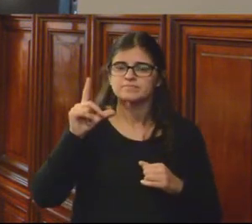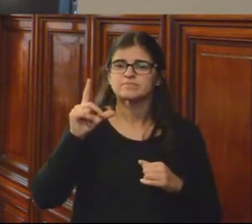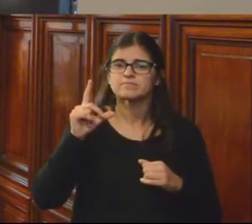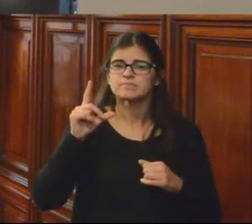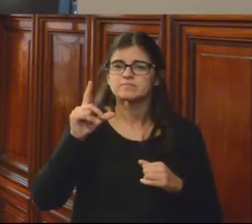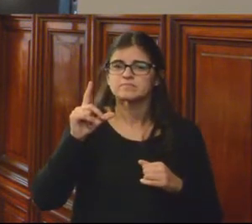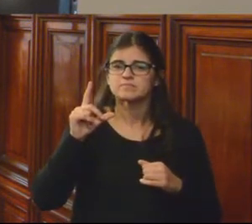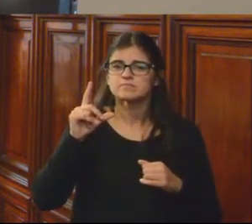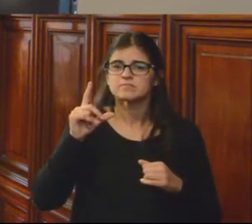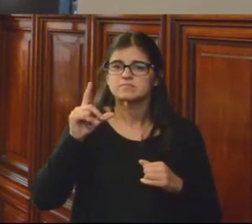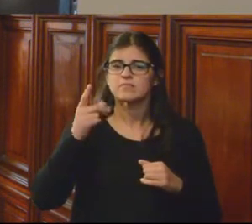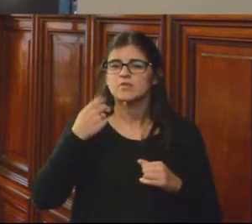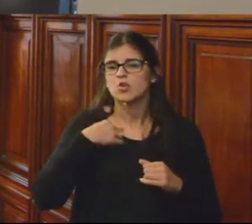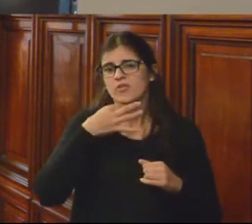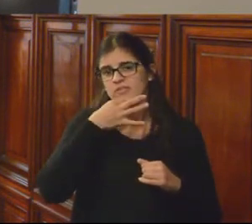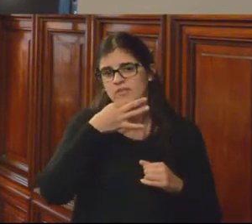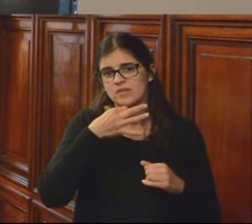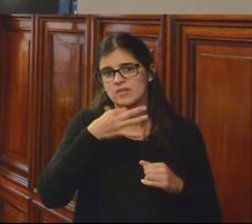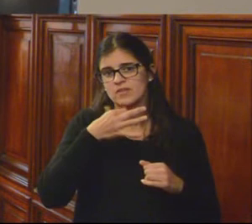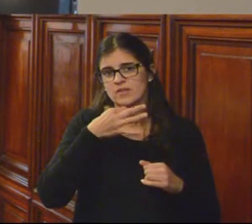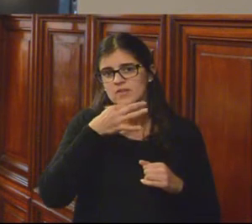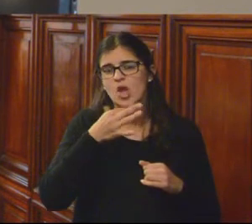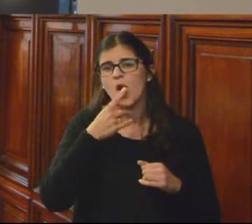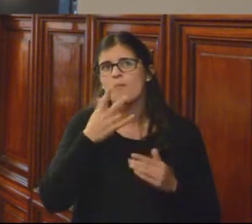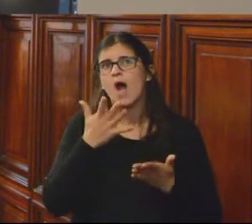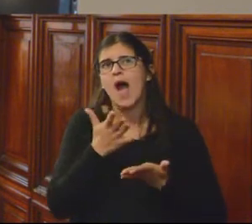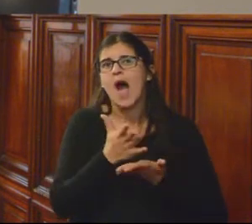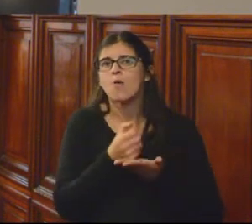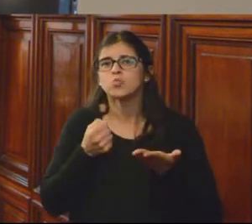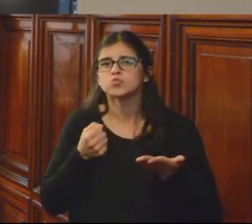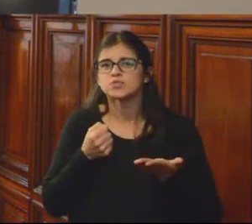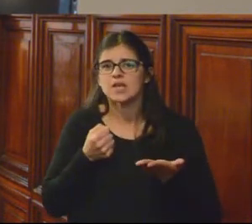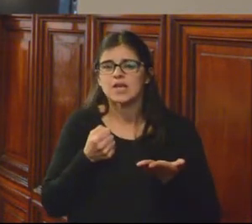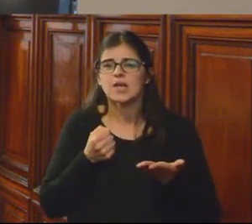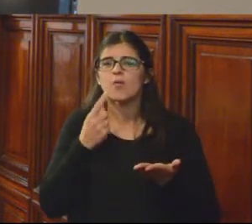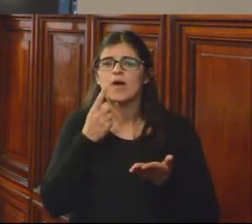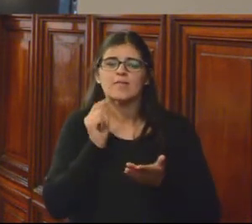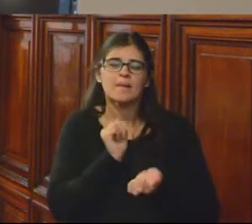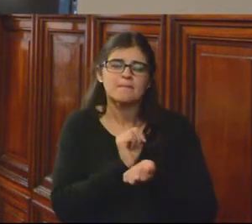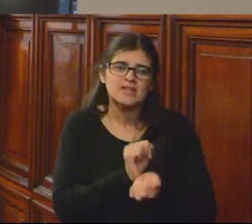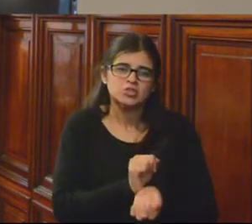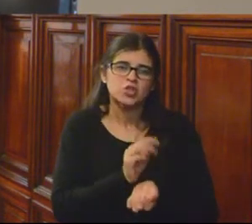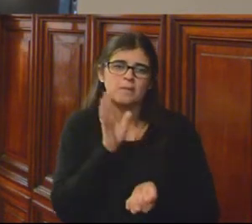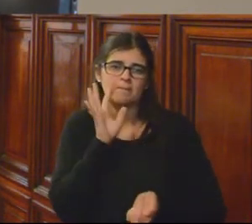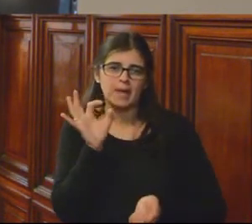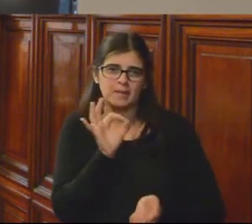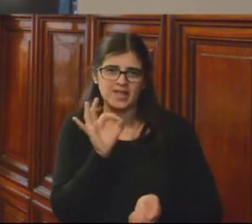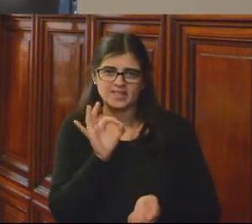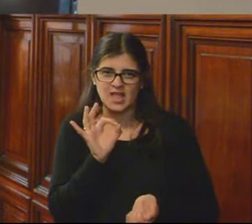uso, diría, abusivo de la prisión preventiva, que es un hecho